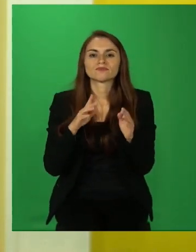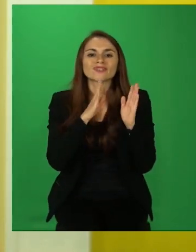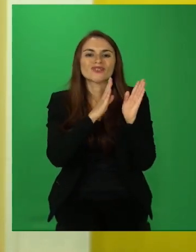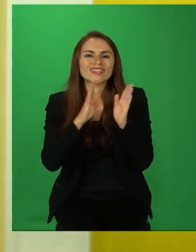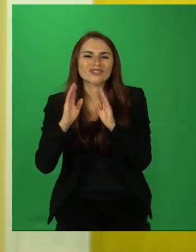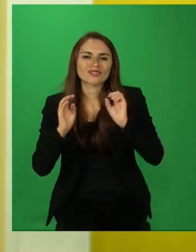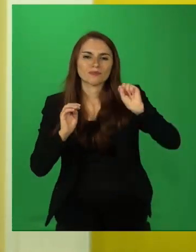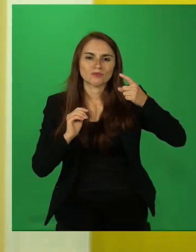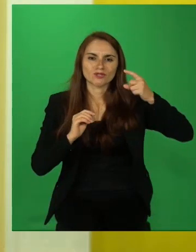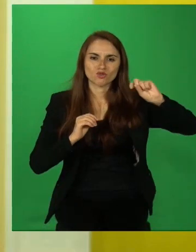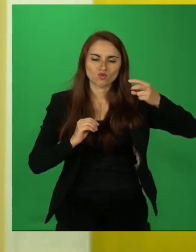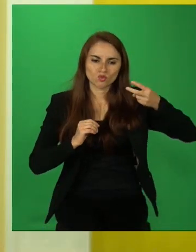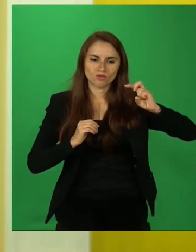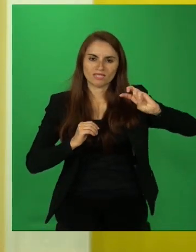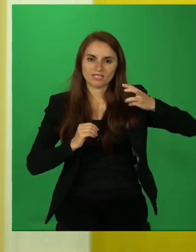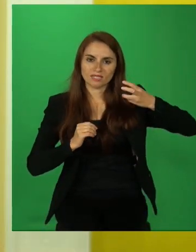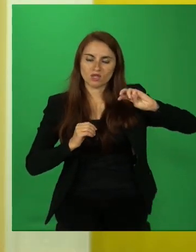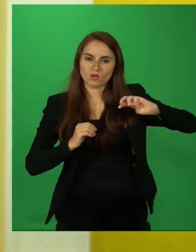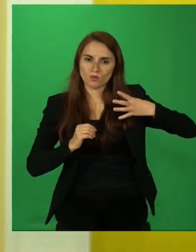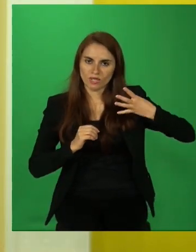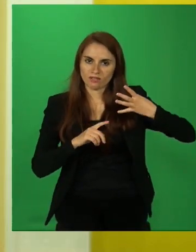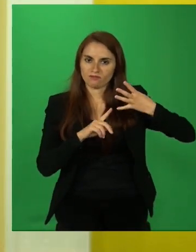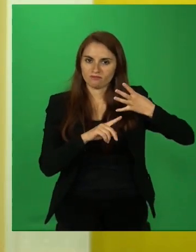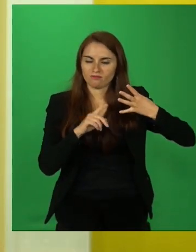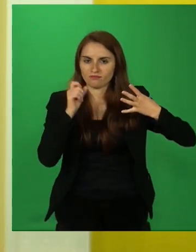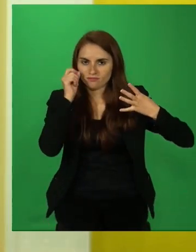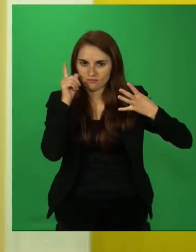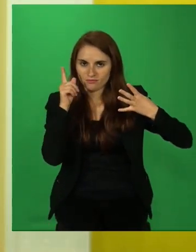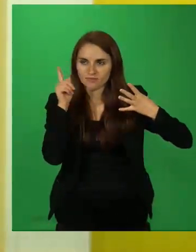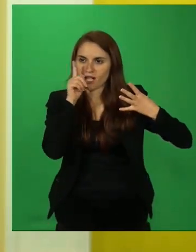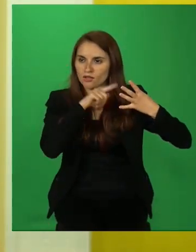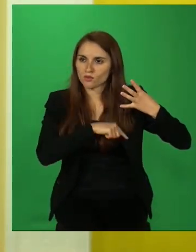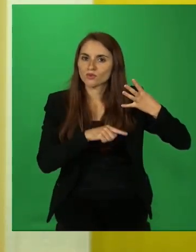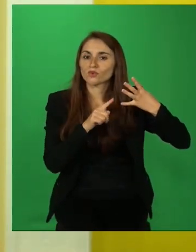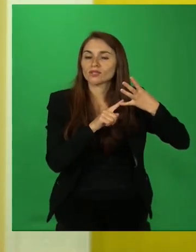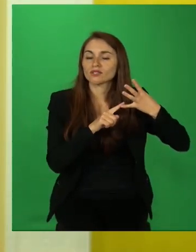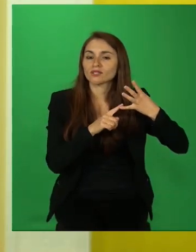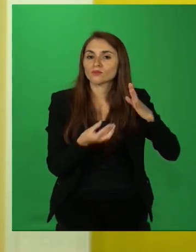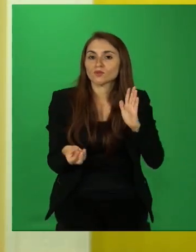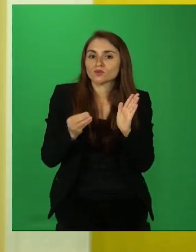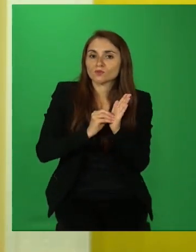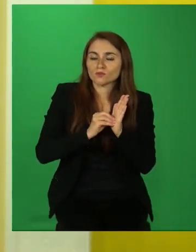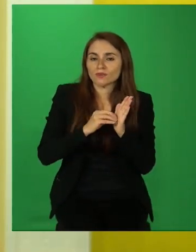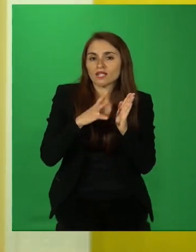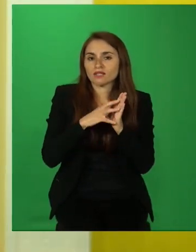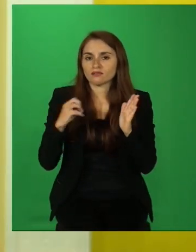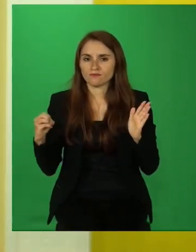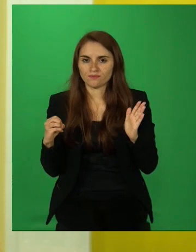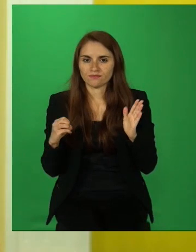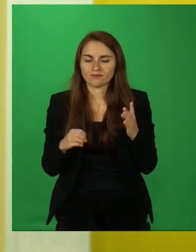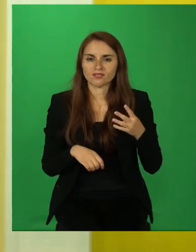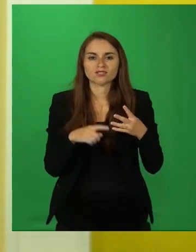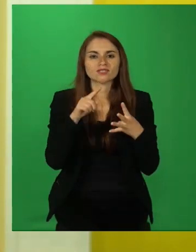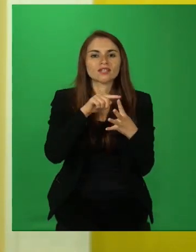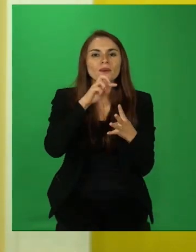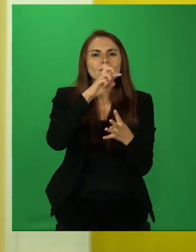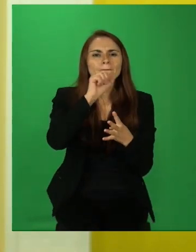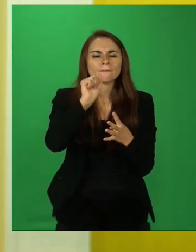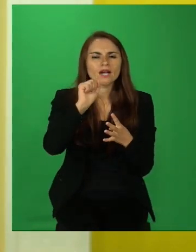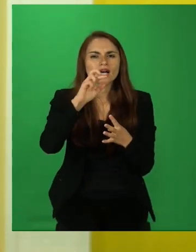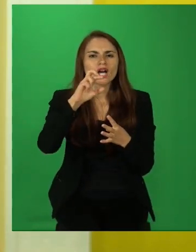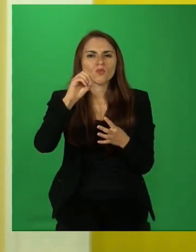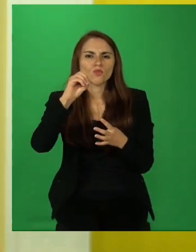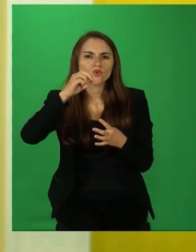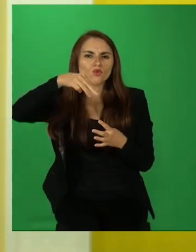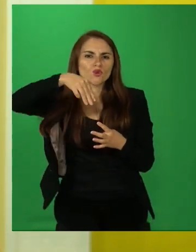no es eso sí es lo que se hace en último lugar entonces qué es lo que tenemos para como das una